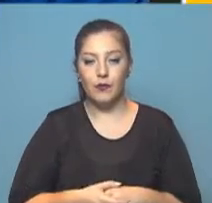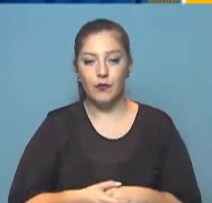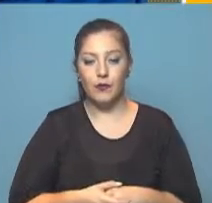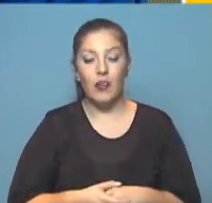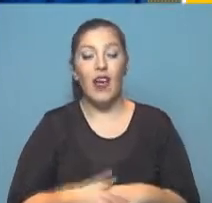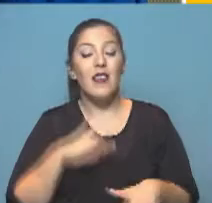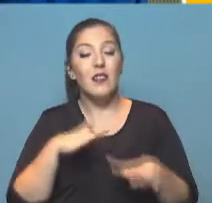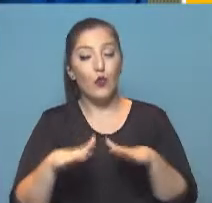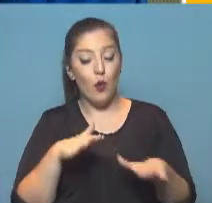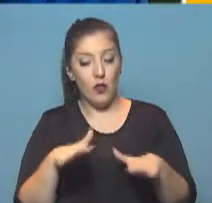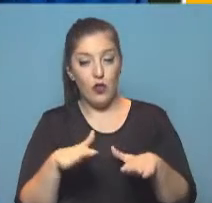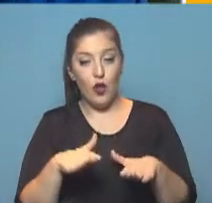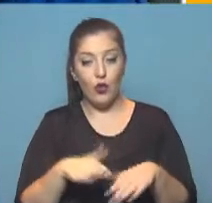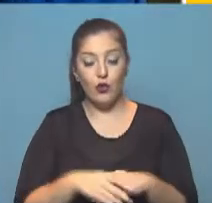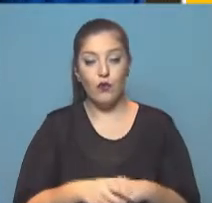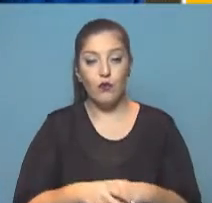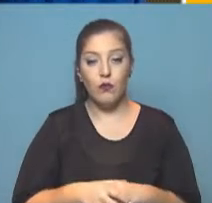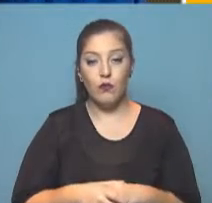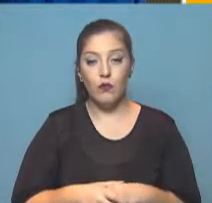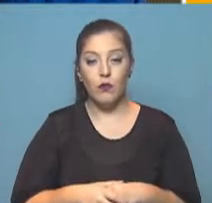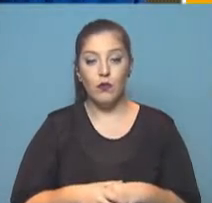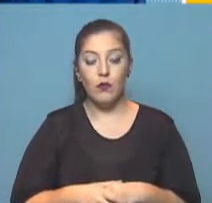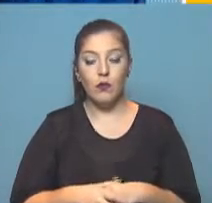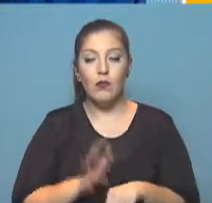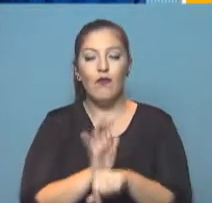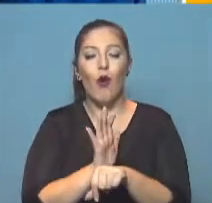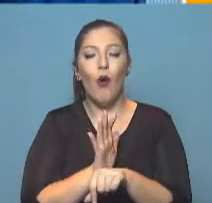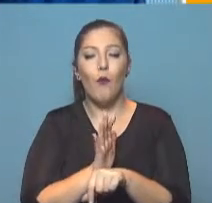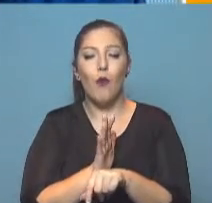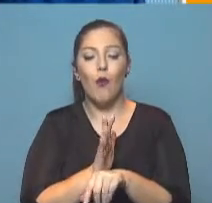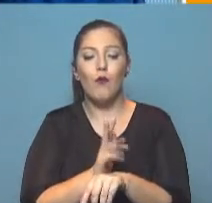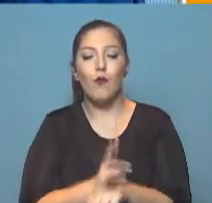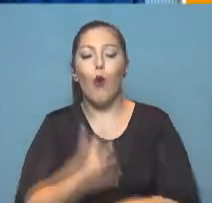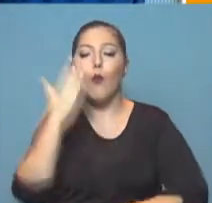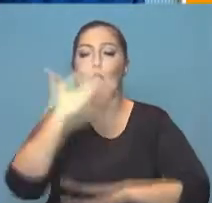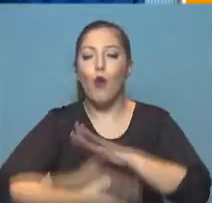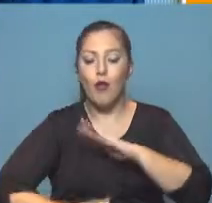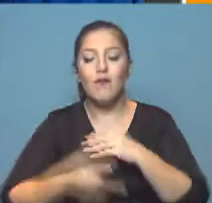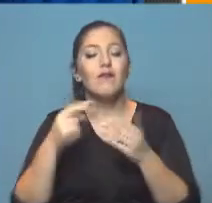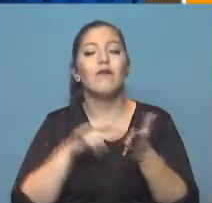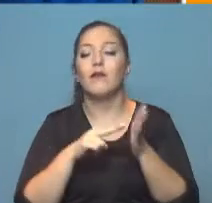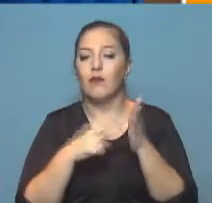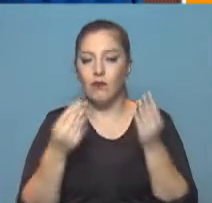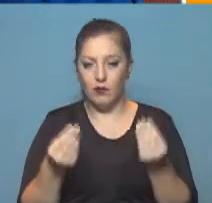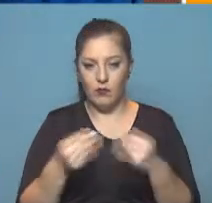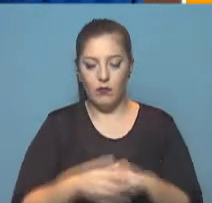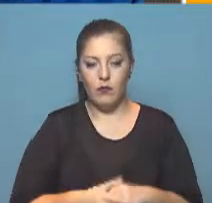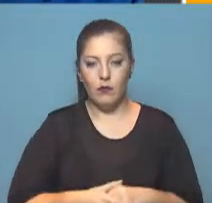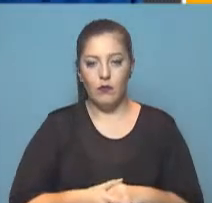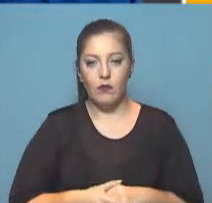en la cual estamos totalmente bloqueados. Cuando digo totalmente bloqueados, quiero decir,